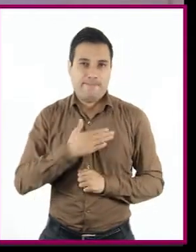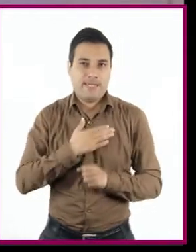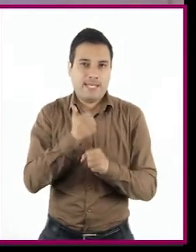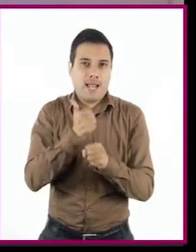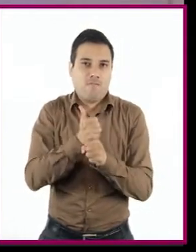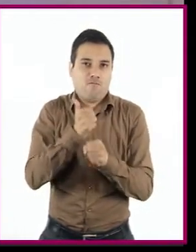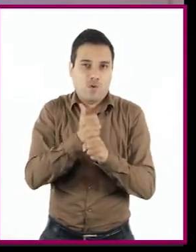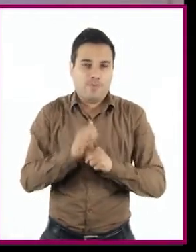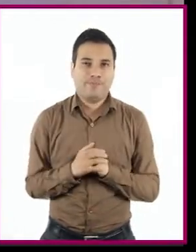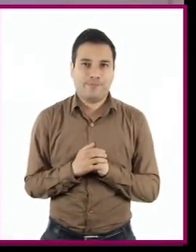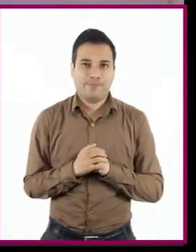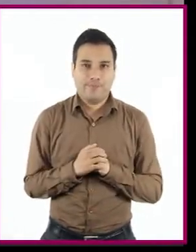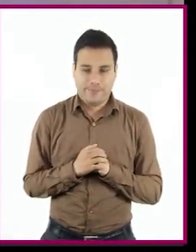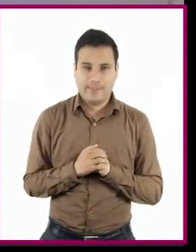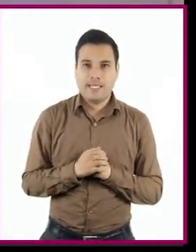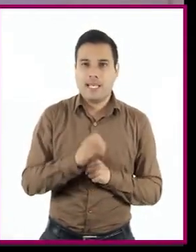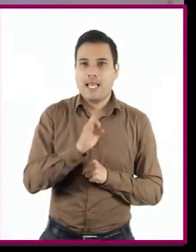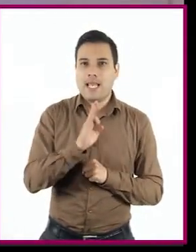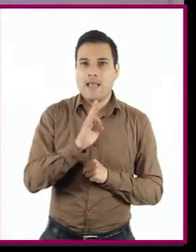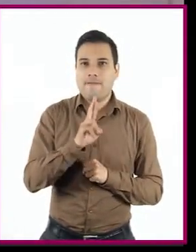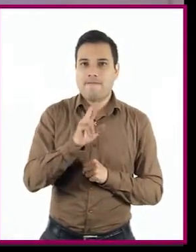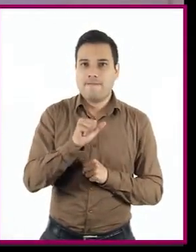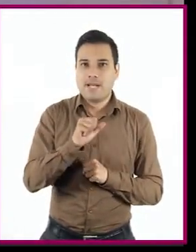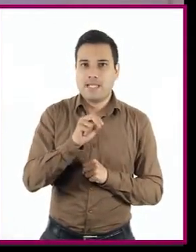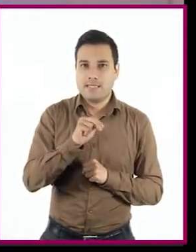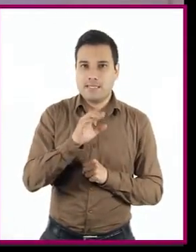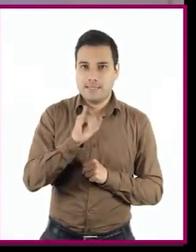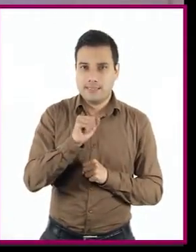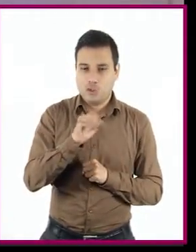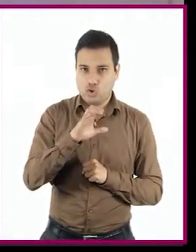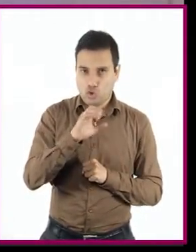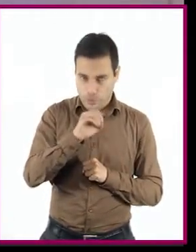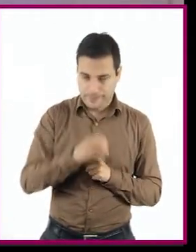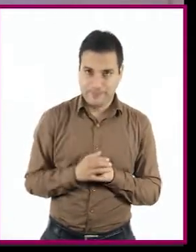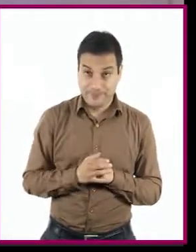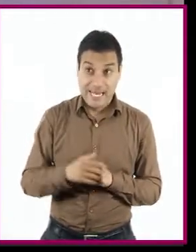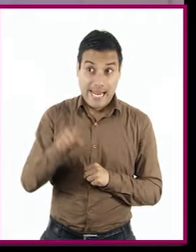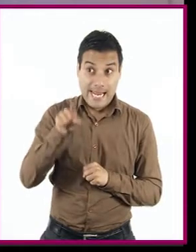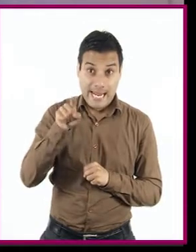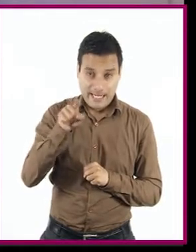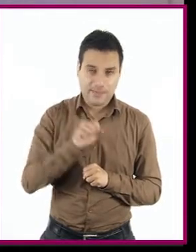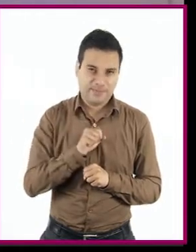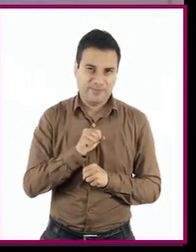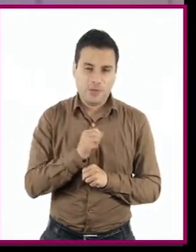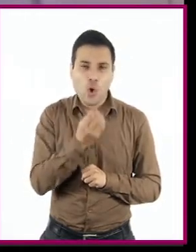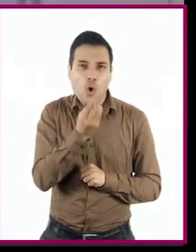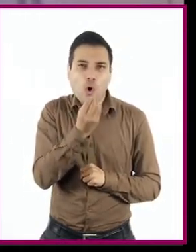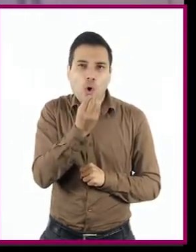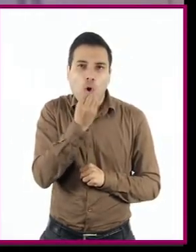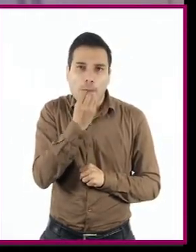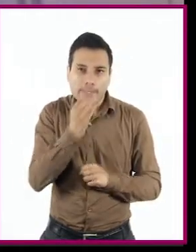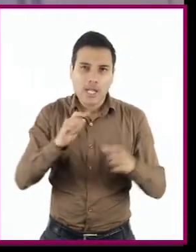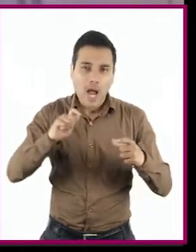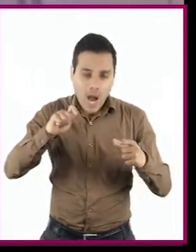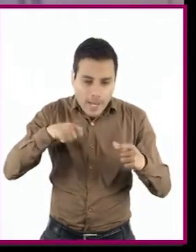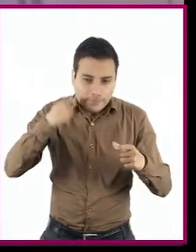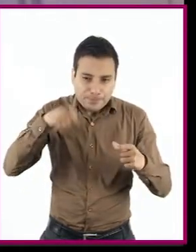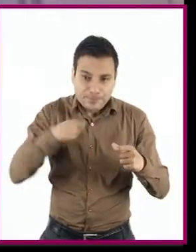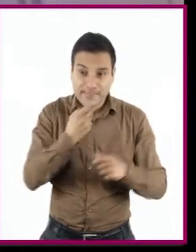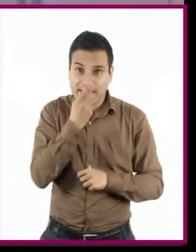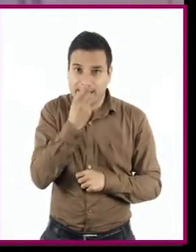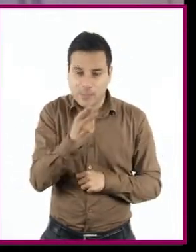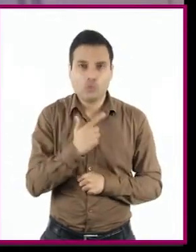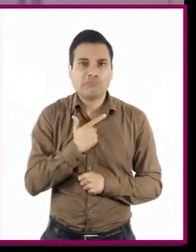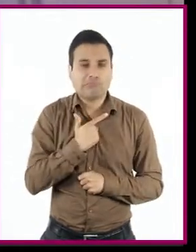abuelo, Francisco García Arzamendi, durante la comida mencionó que le gustaba el